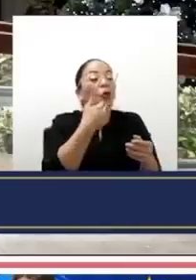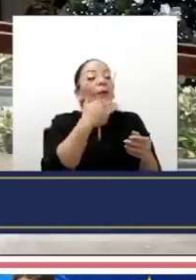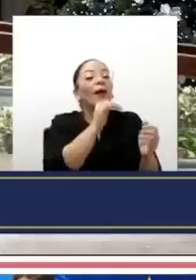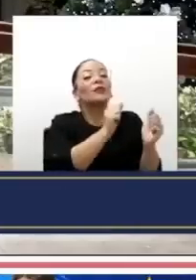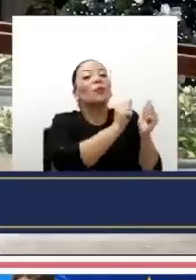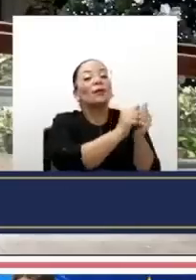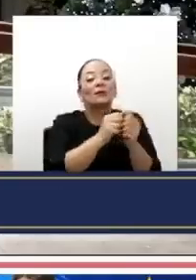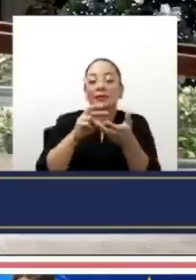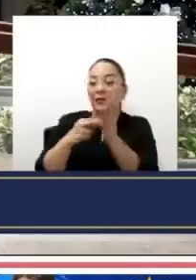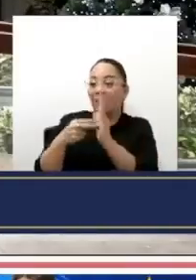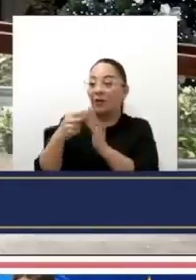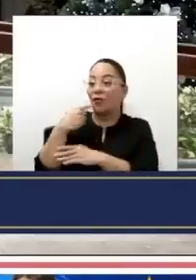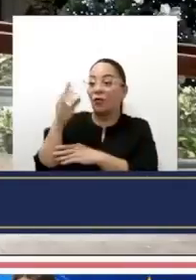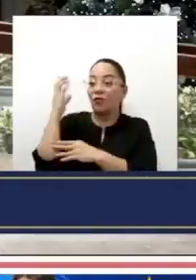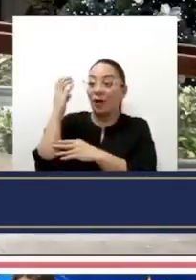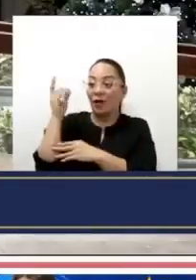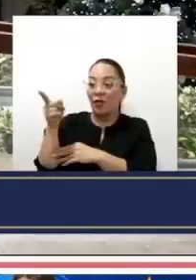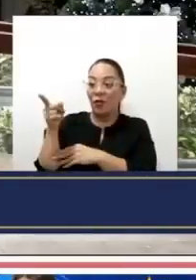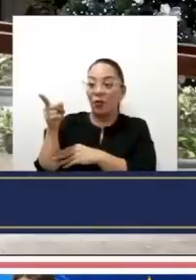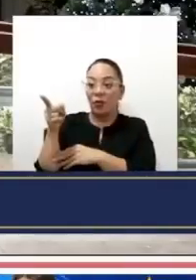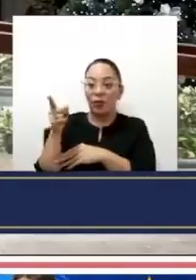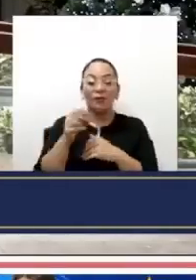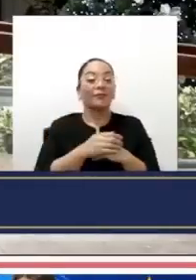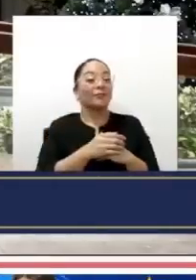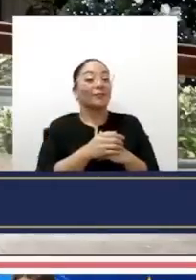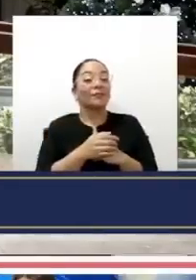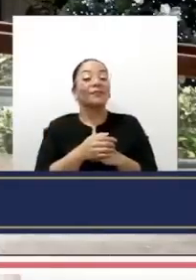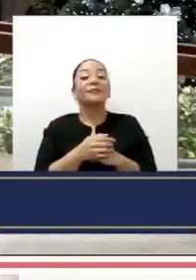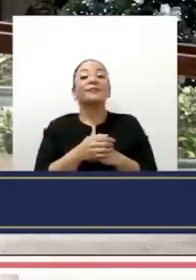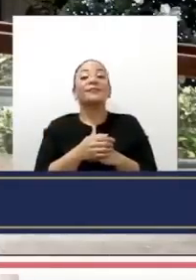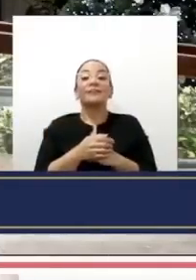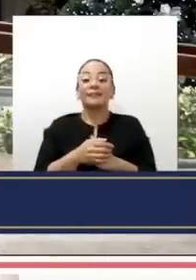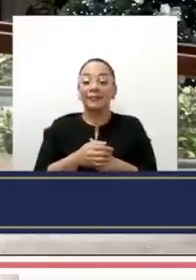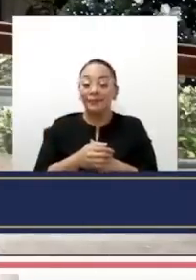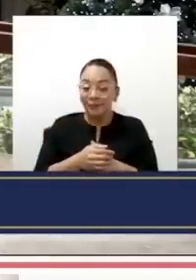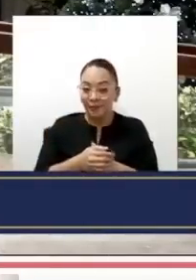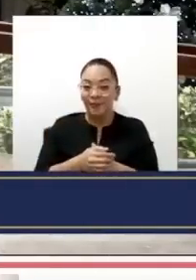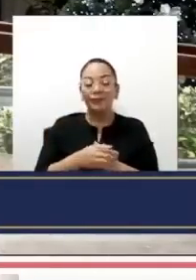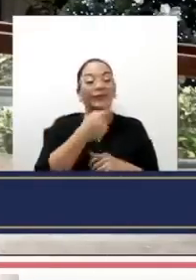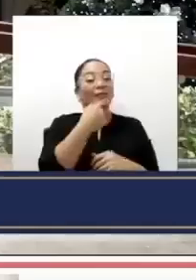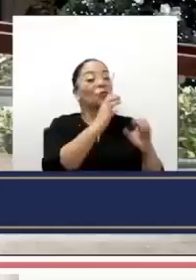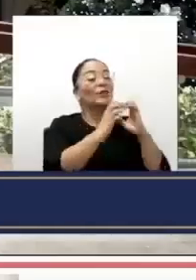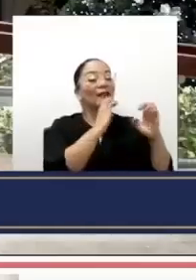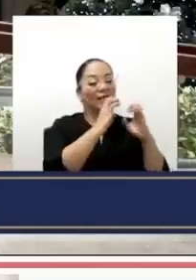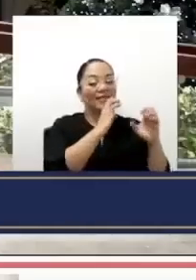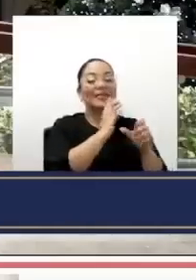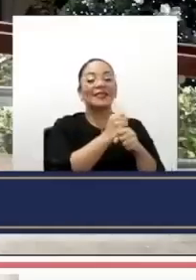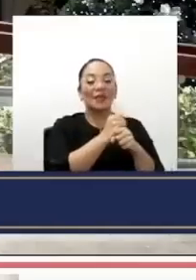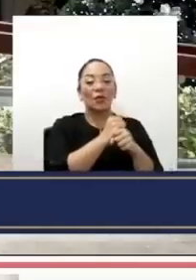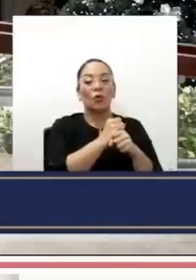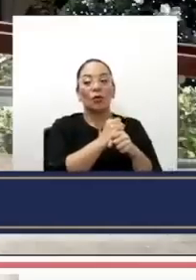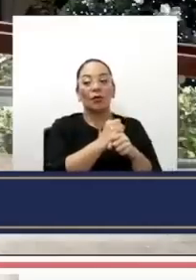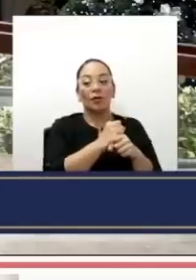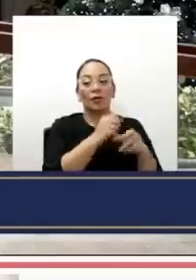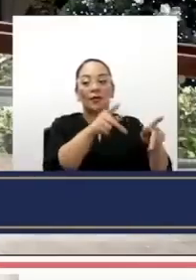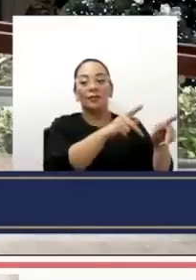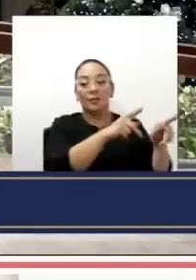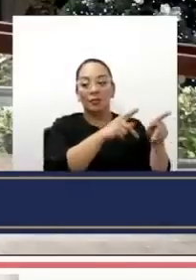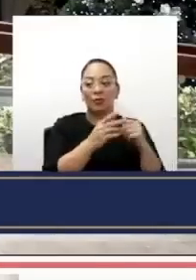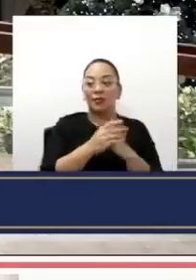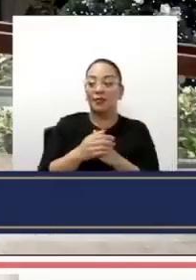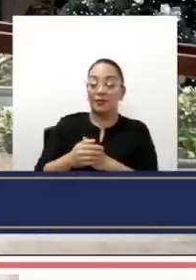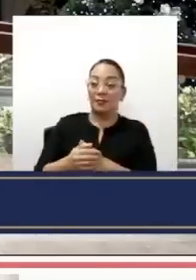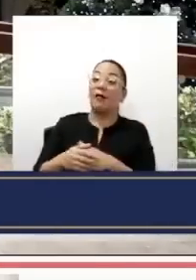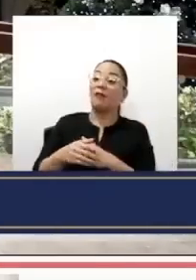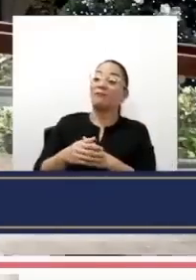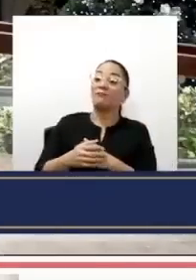Lo dijo en el radio. Y Sí. entonces, En una entrevista que le hicieron los distinguidos ciudadanos que vale están- que la